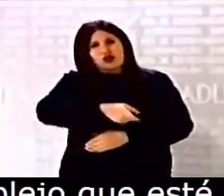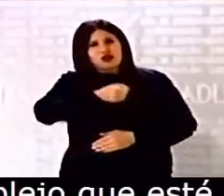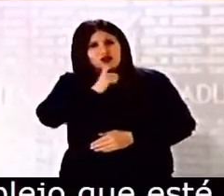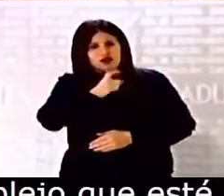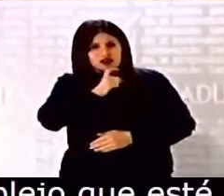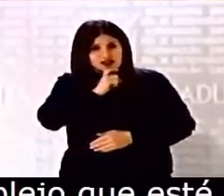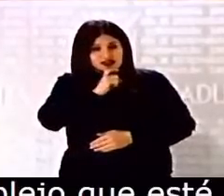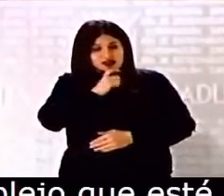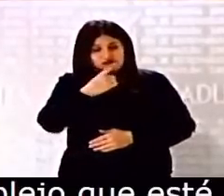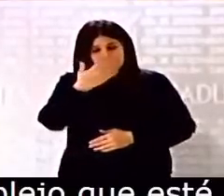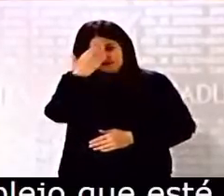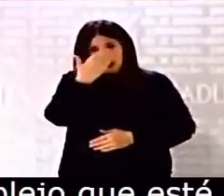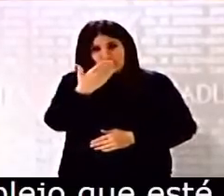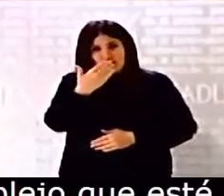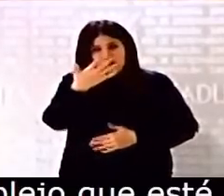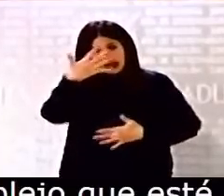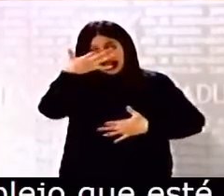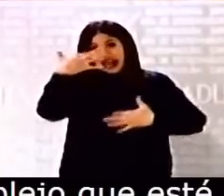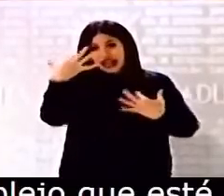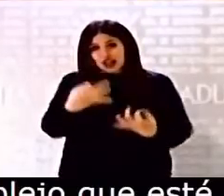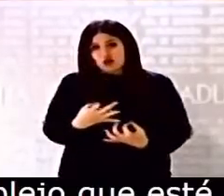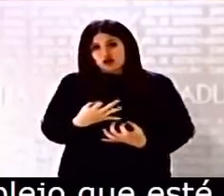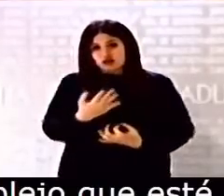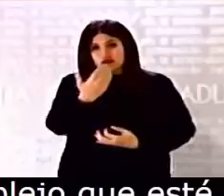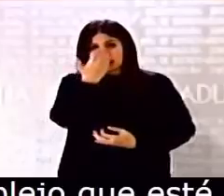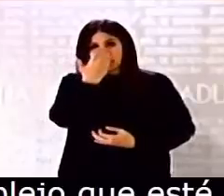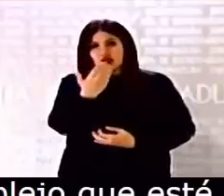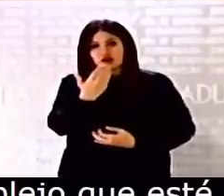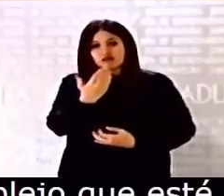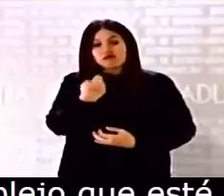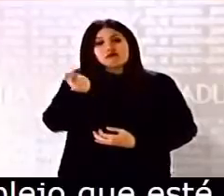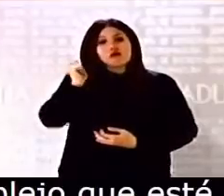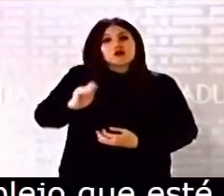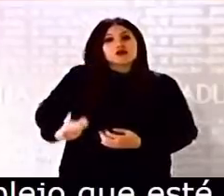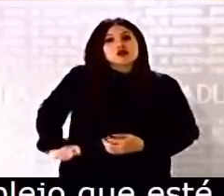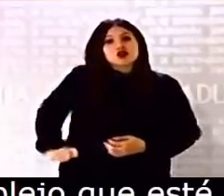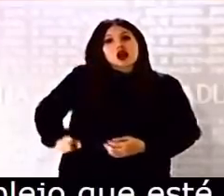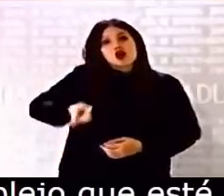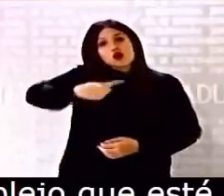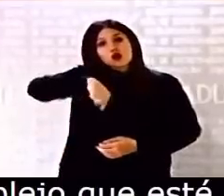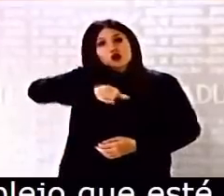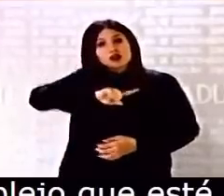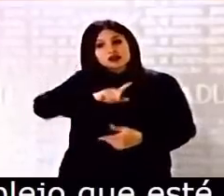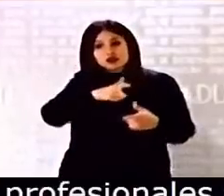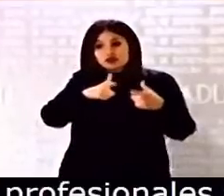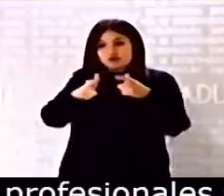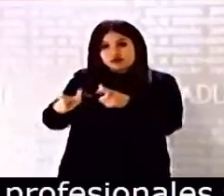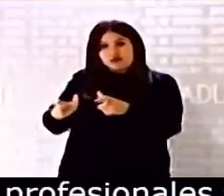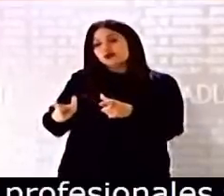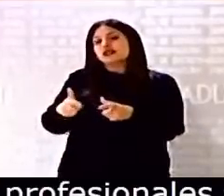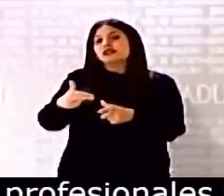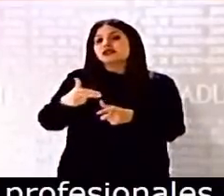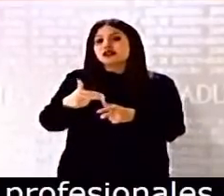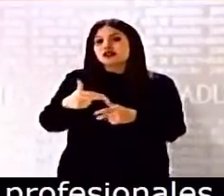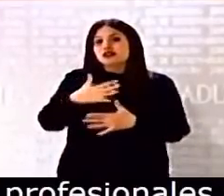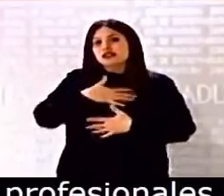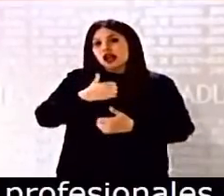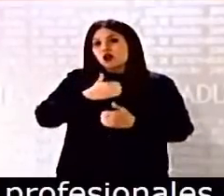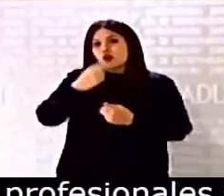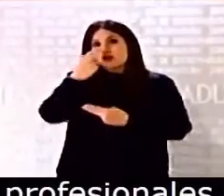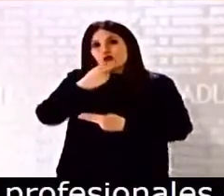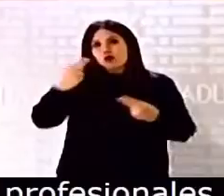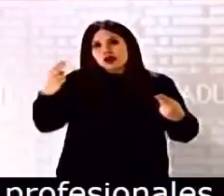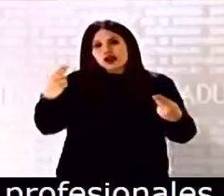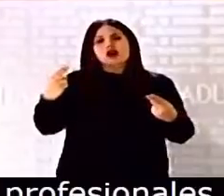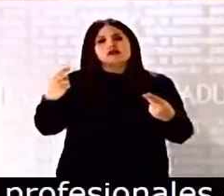creo de verdad que nuestros profesionales de la salud pública lo están haciendo bien desde el punto